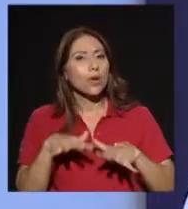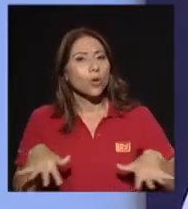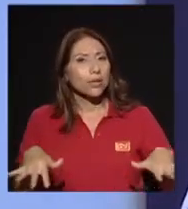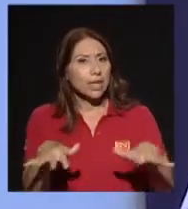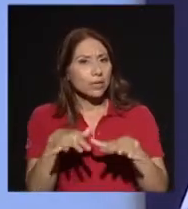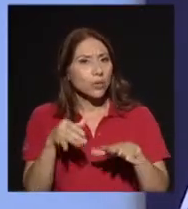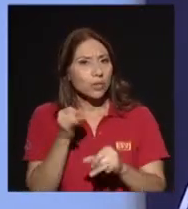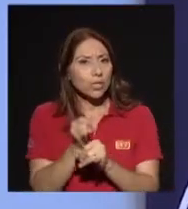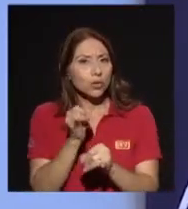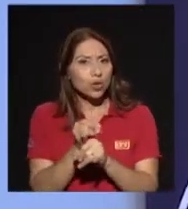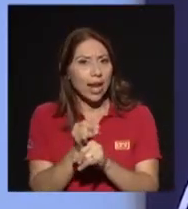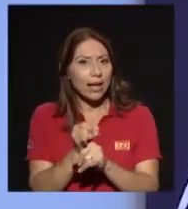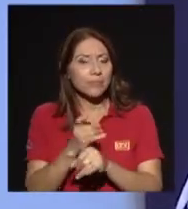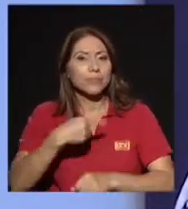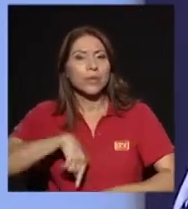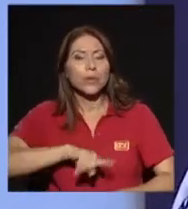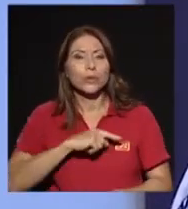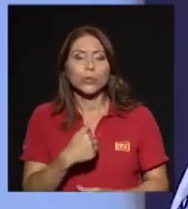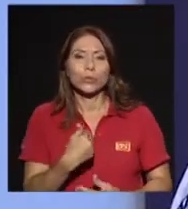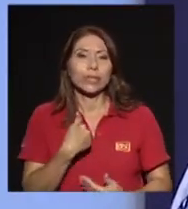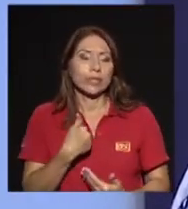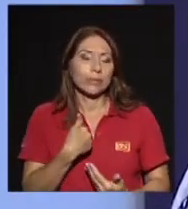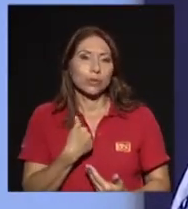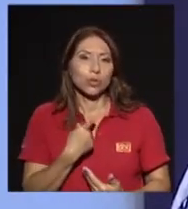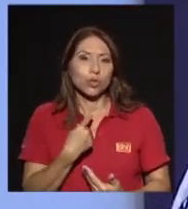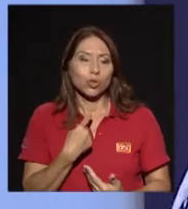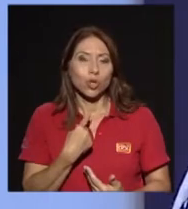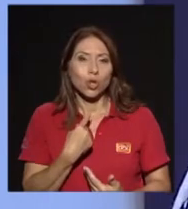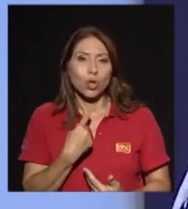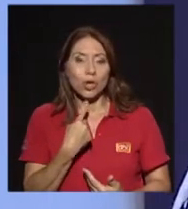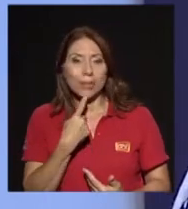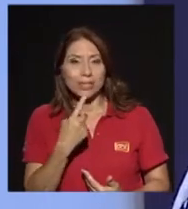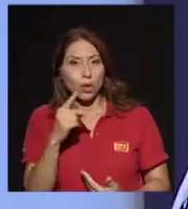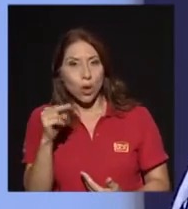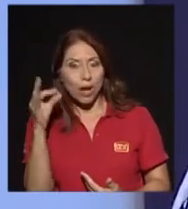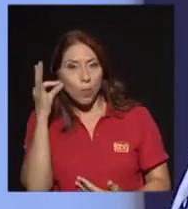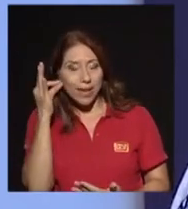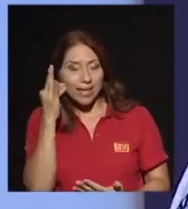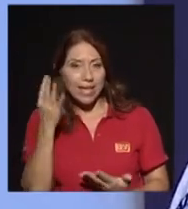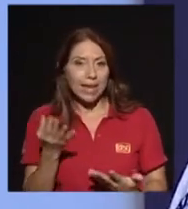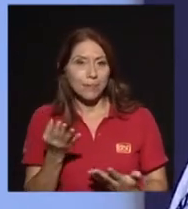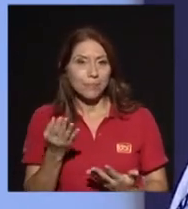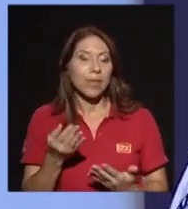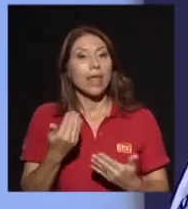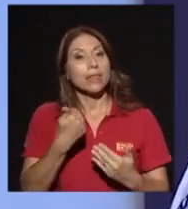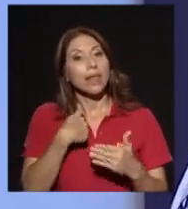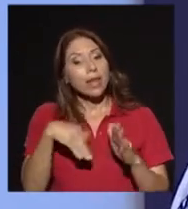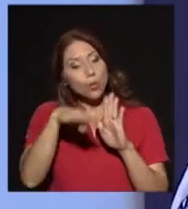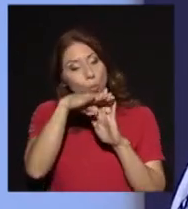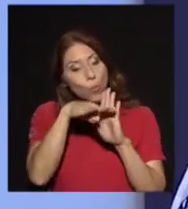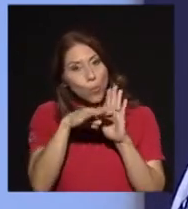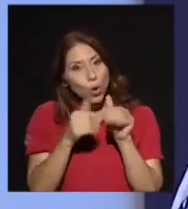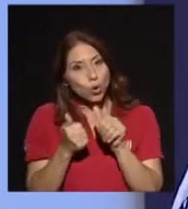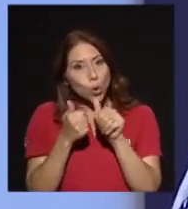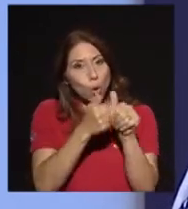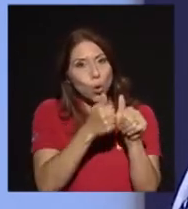institucional, lo que contamos es con lo que es lo que mencionó la compañera en términos de este protocolo para esa población en esas condiciones. ¿Cuál es la